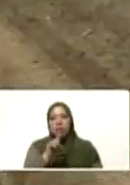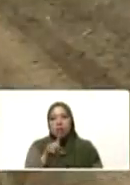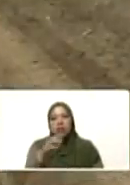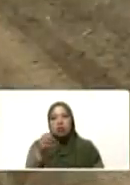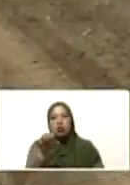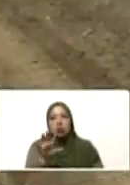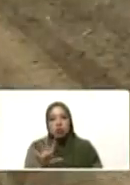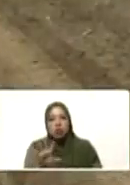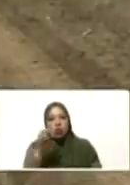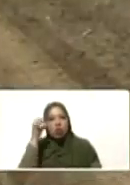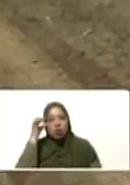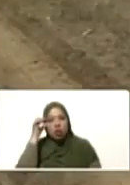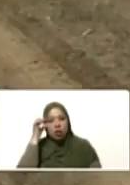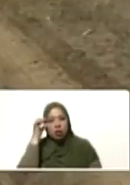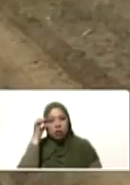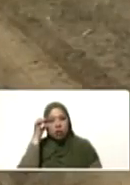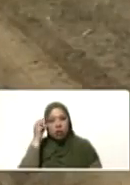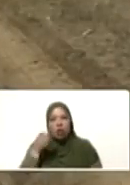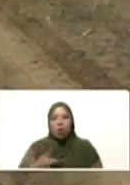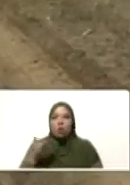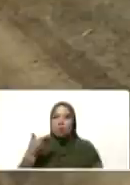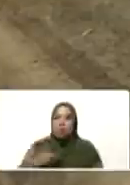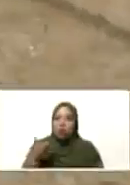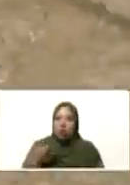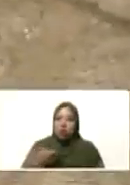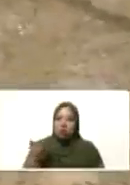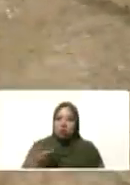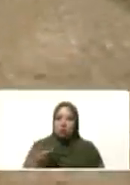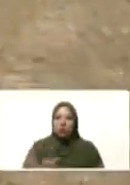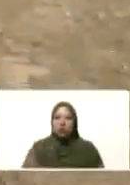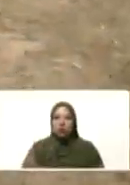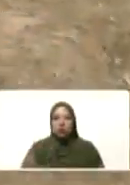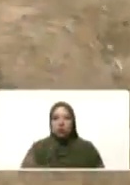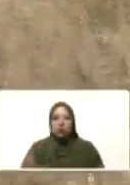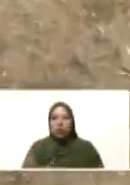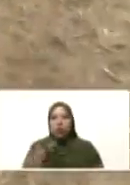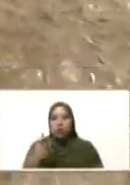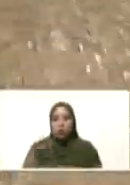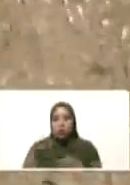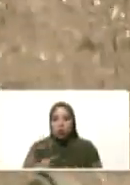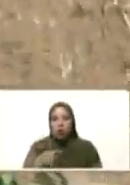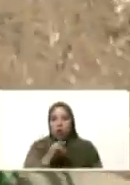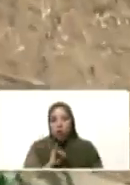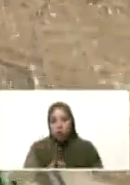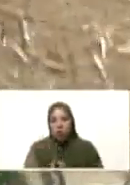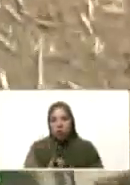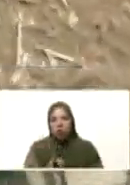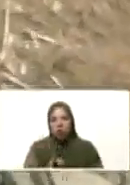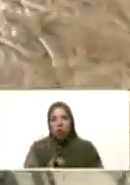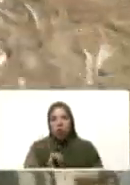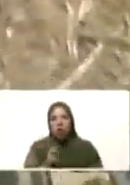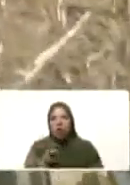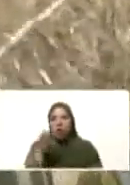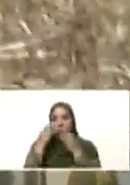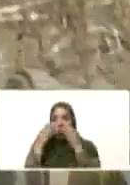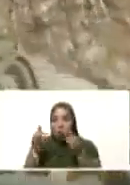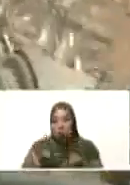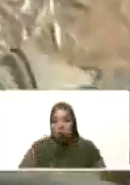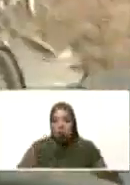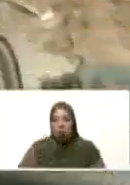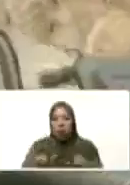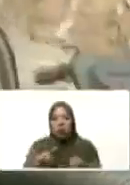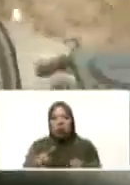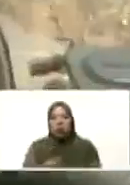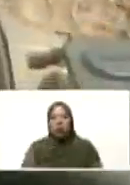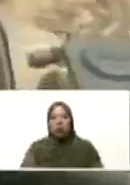días. Y es importante destacar que los rendimientos promedios que tiene Oro Branco en este sector son